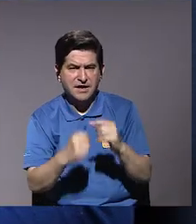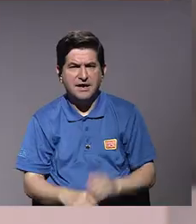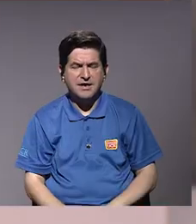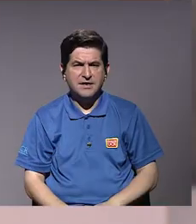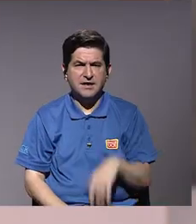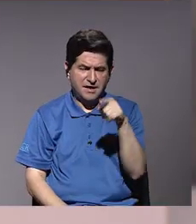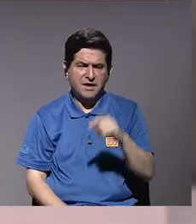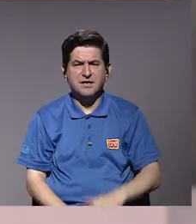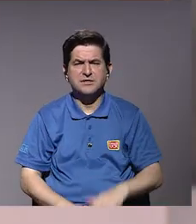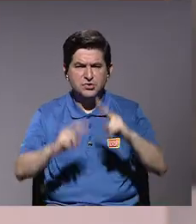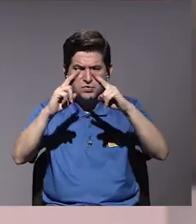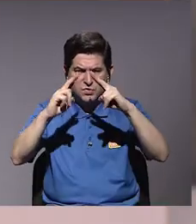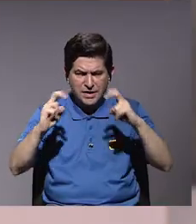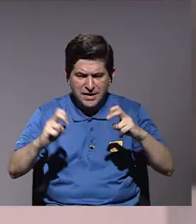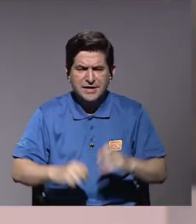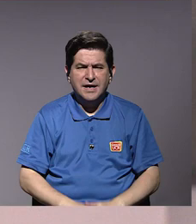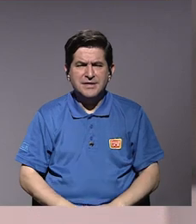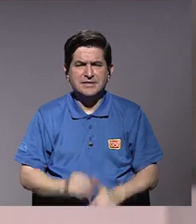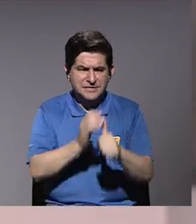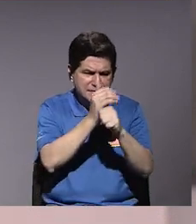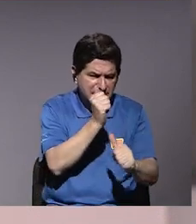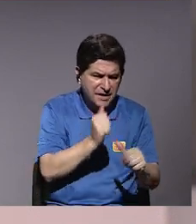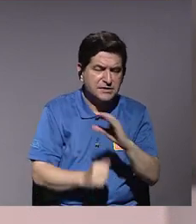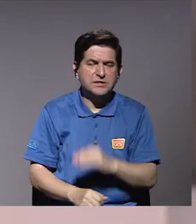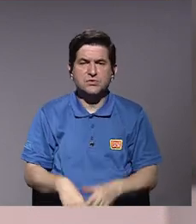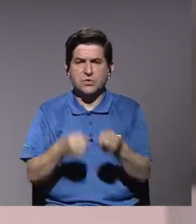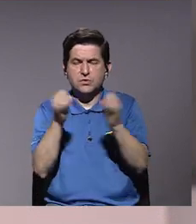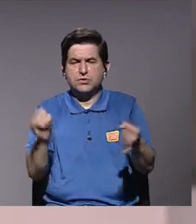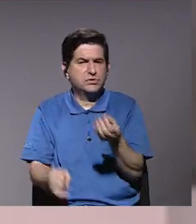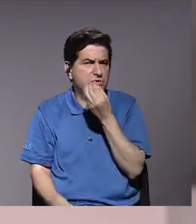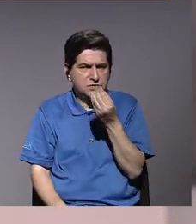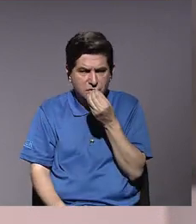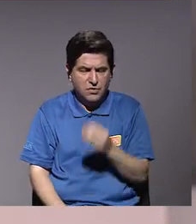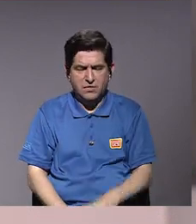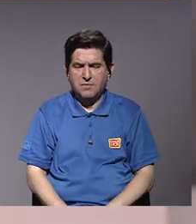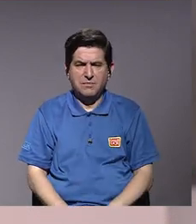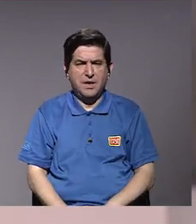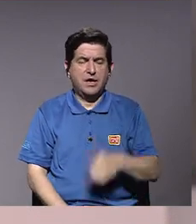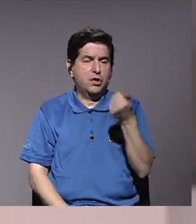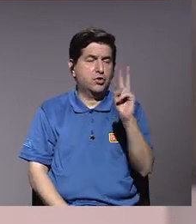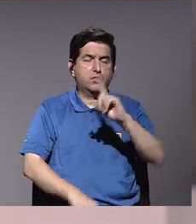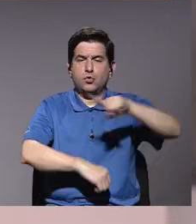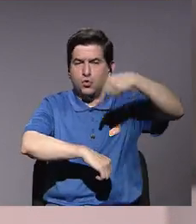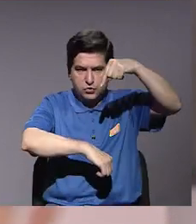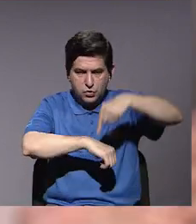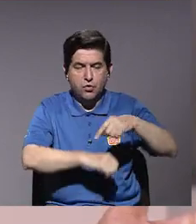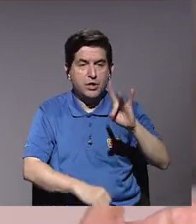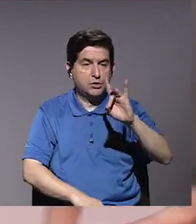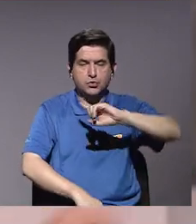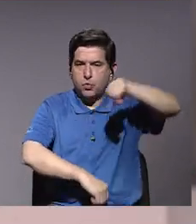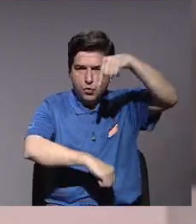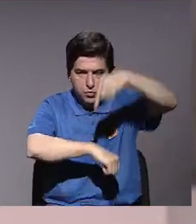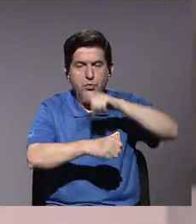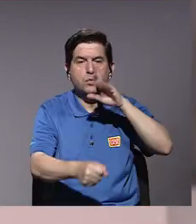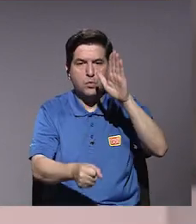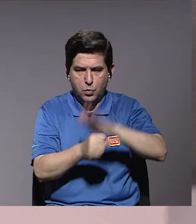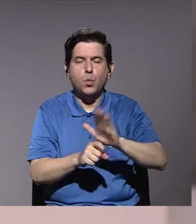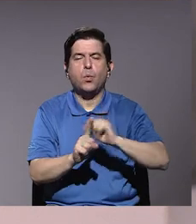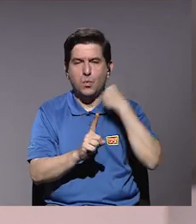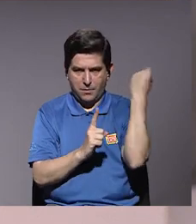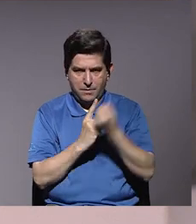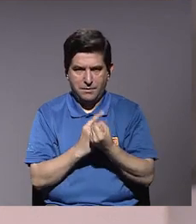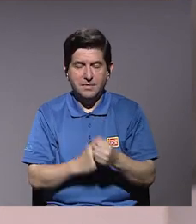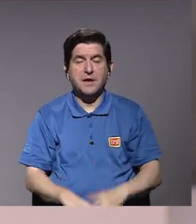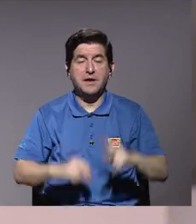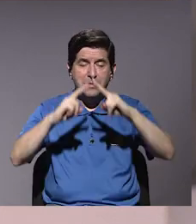tiene que traer su examencito de heces, o tiene que venir en ayunas, o tiene que venir sin haber comido 12 horas, 8 horas,